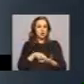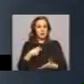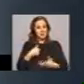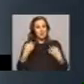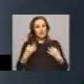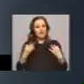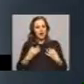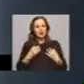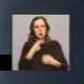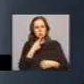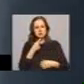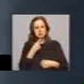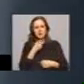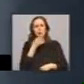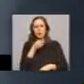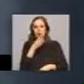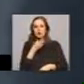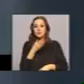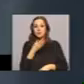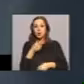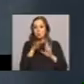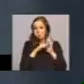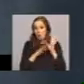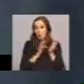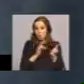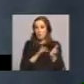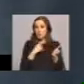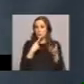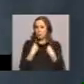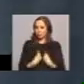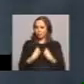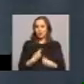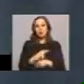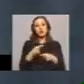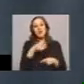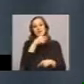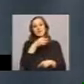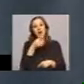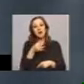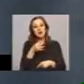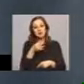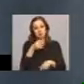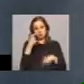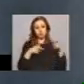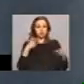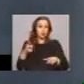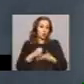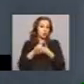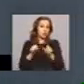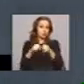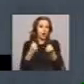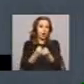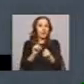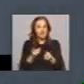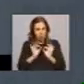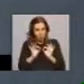compendiaba muy bien el contenido del libro, porque al final está hablando de que una gente que, en principio, el auxilio social era una gente que